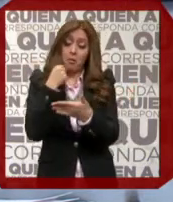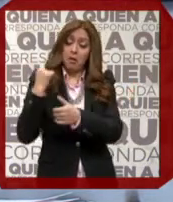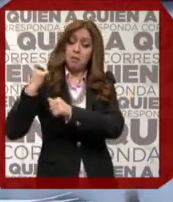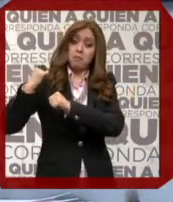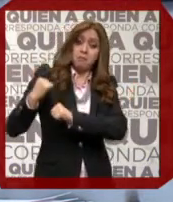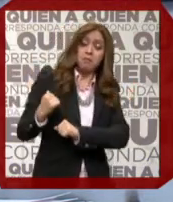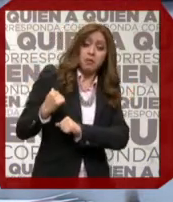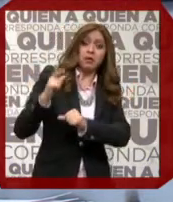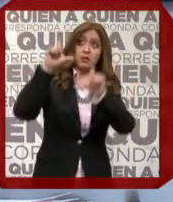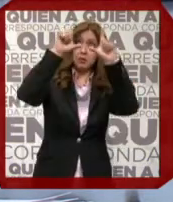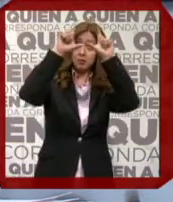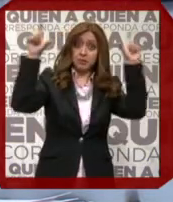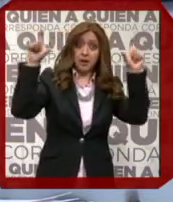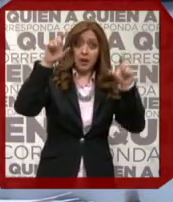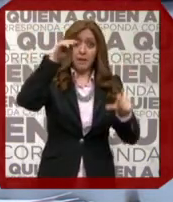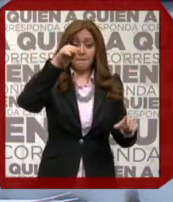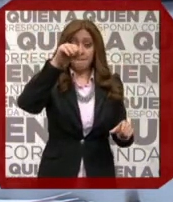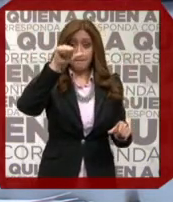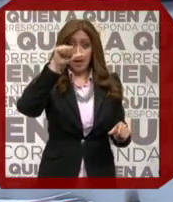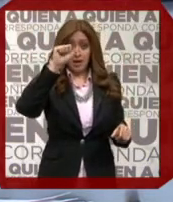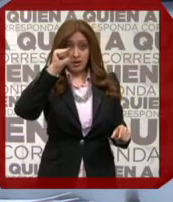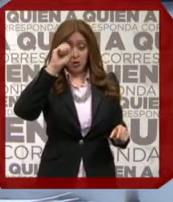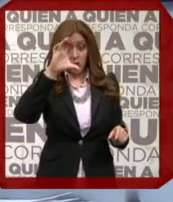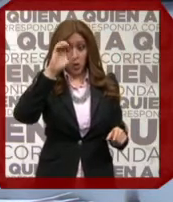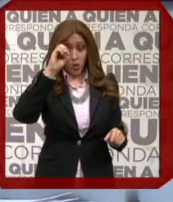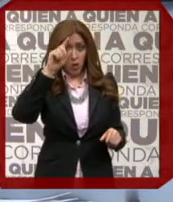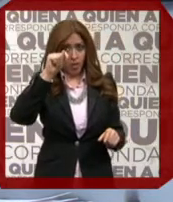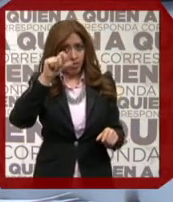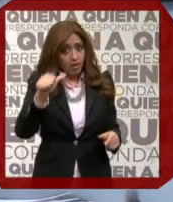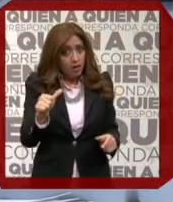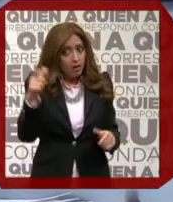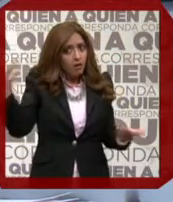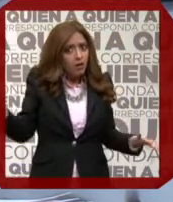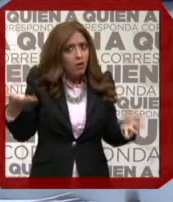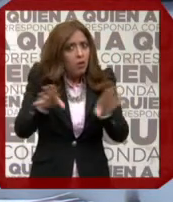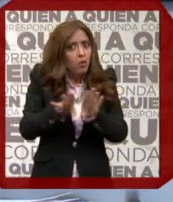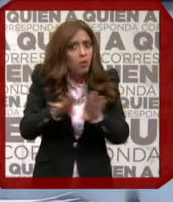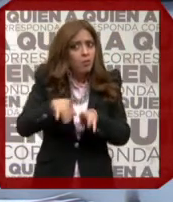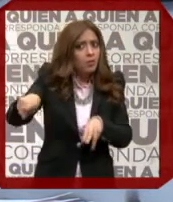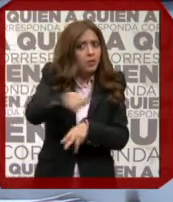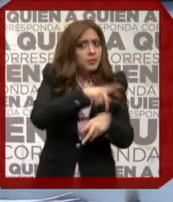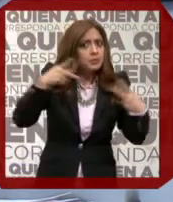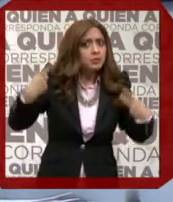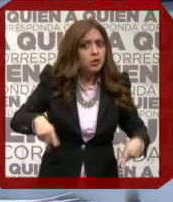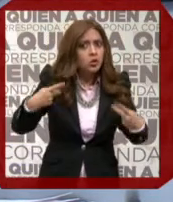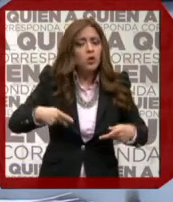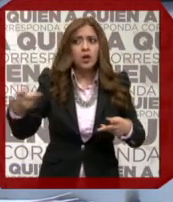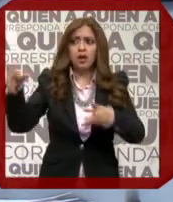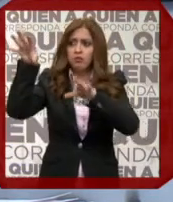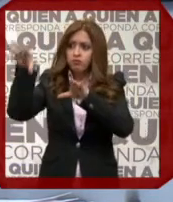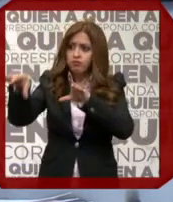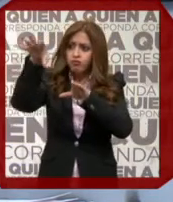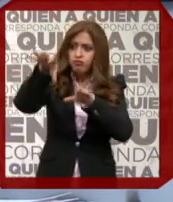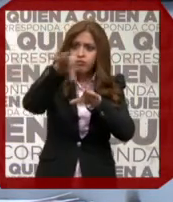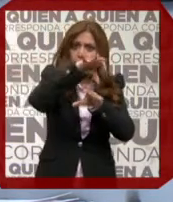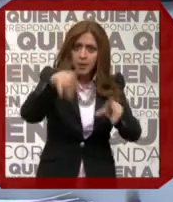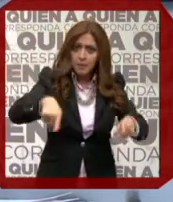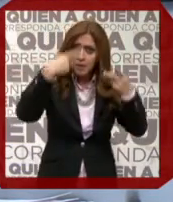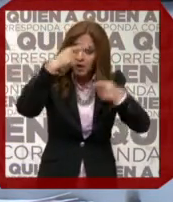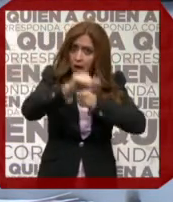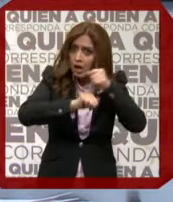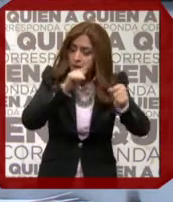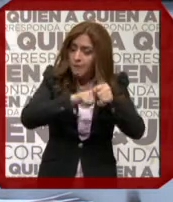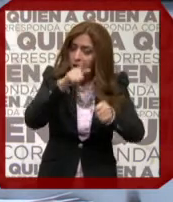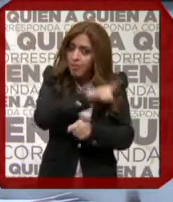ahí dice mascota pongan atención señores directivos y quienes este ofrecen las franquicias tien que cuidar mucho su